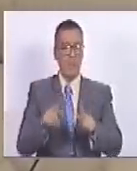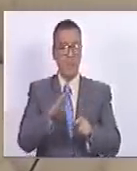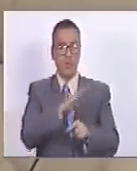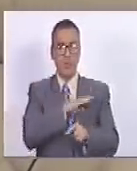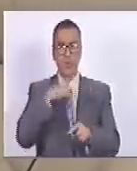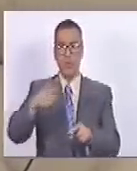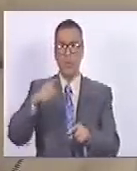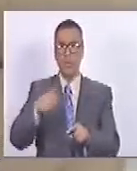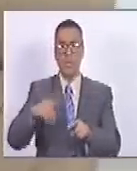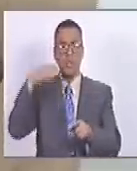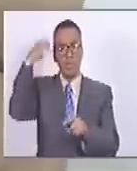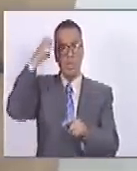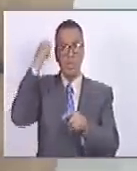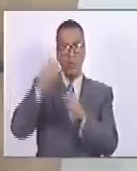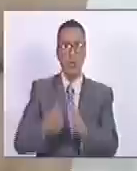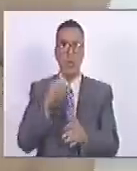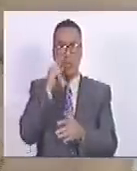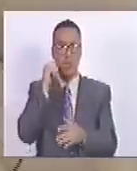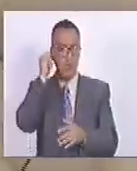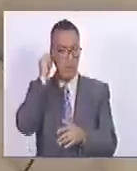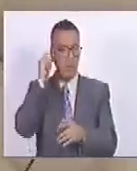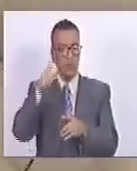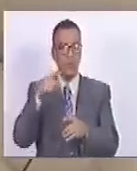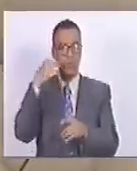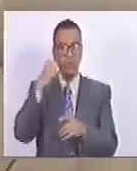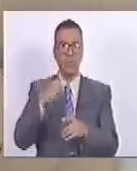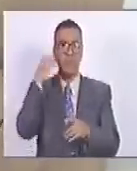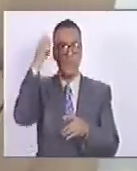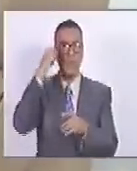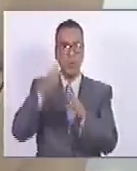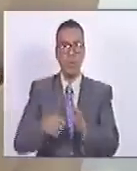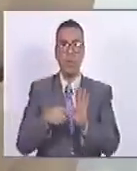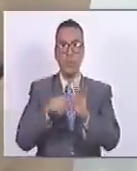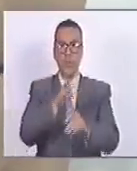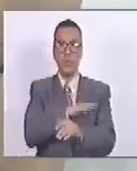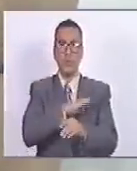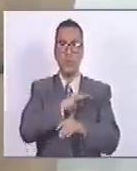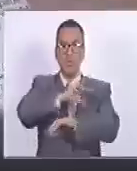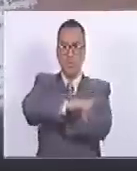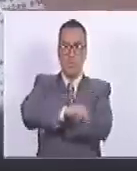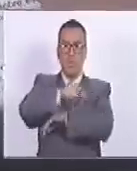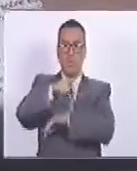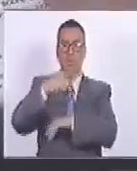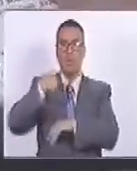derechos de las europeas y los europeos. Ocúpense de esto, de su propia corrupción.